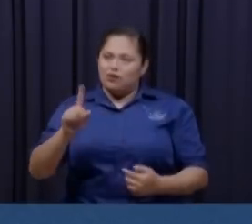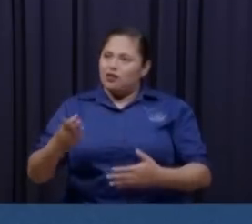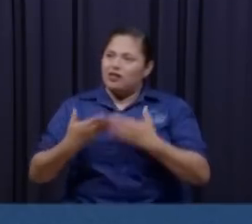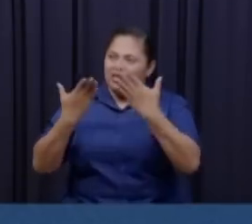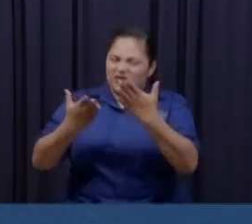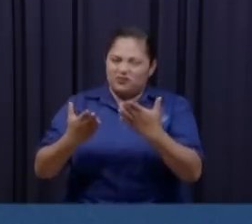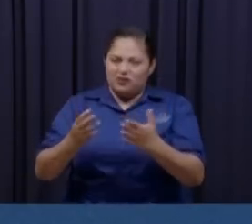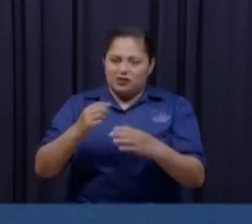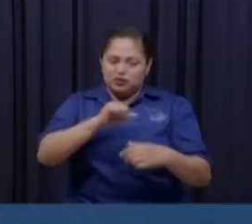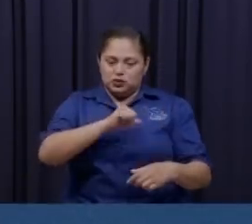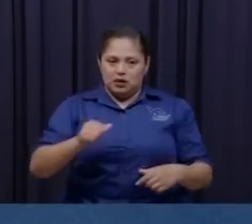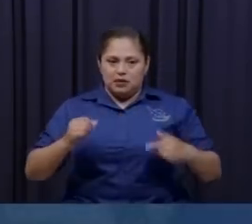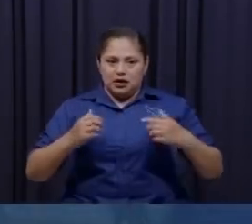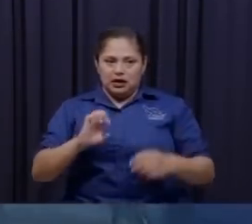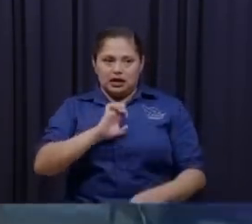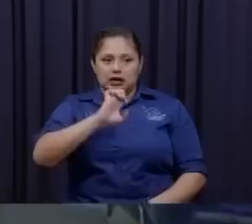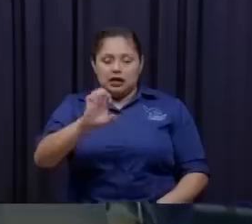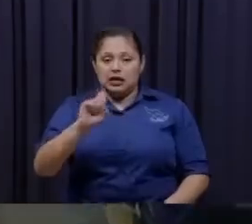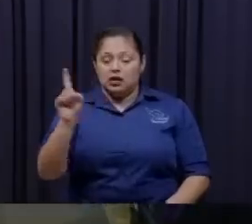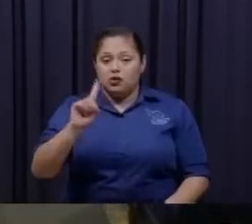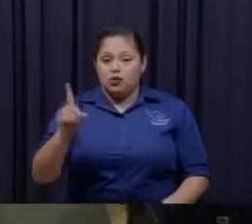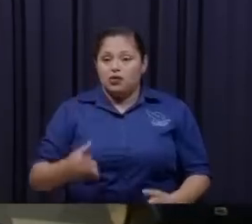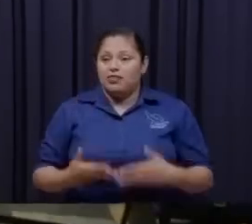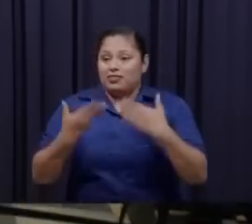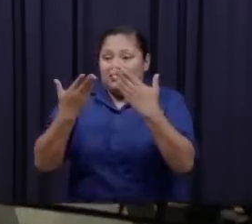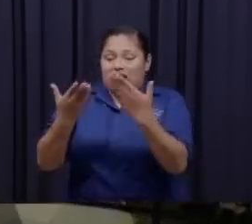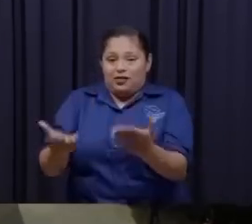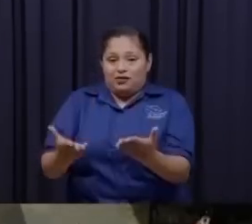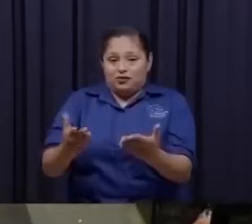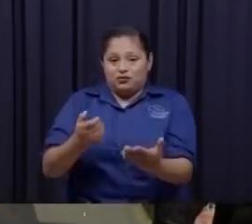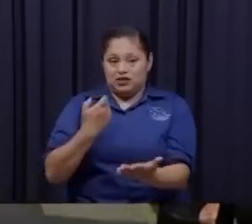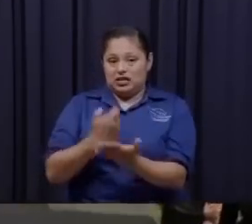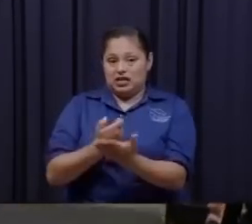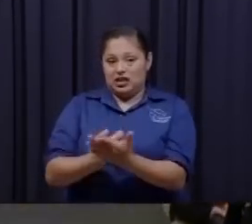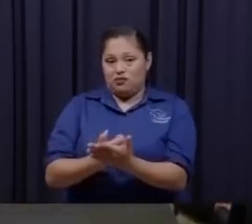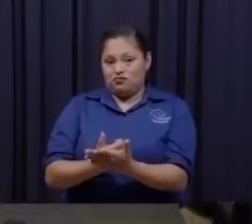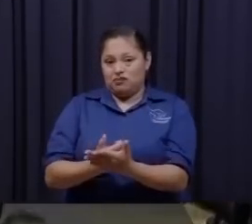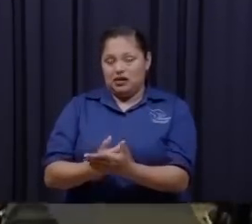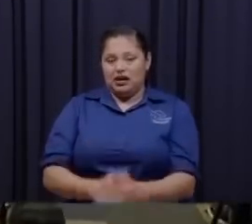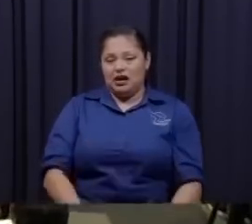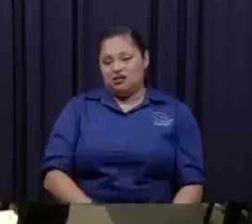empieza a decir, el que no ha dado su dinero a usura.